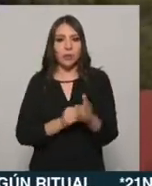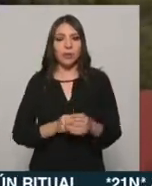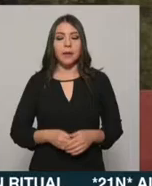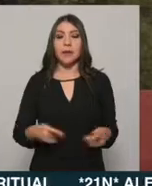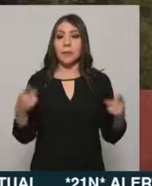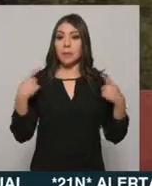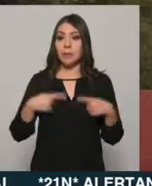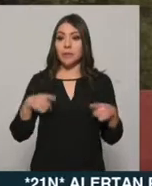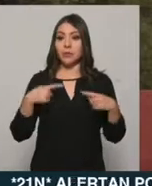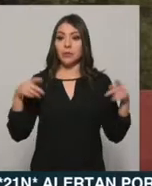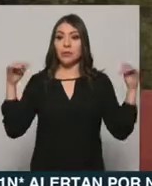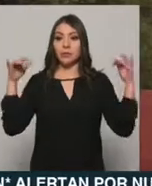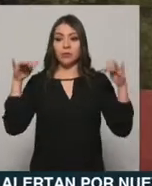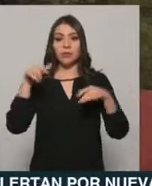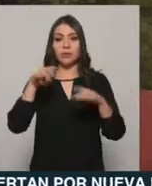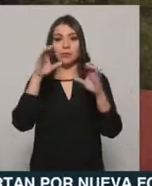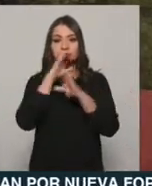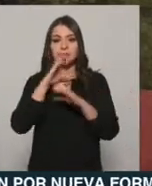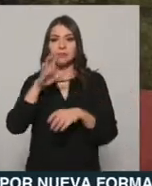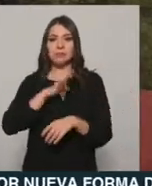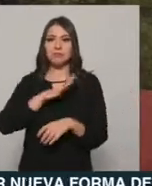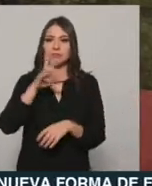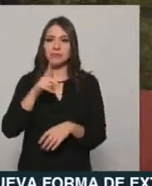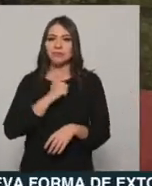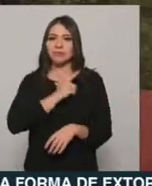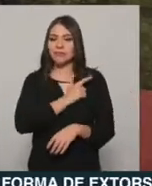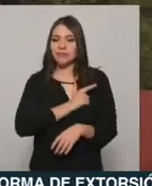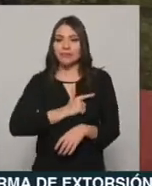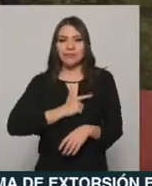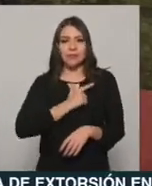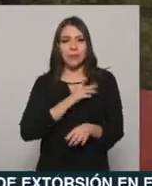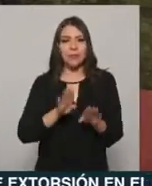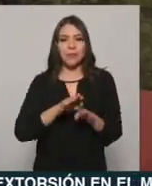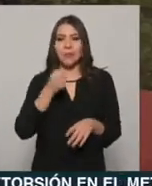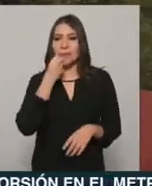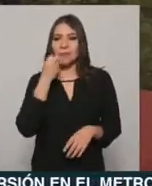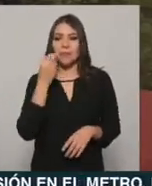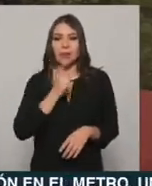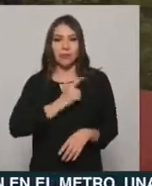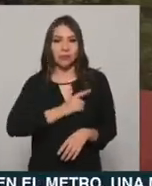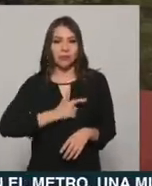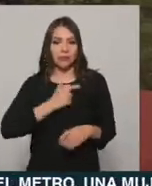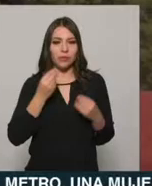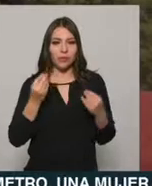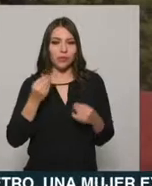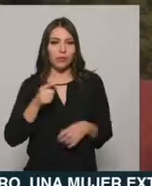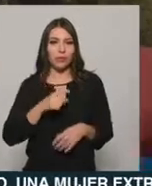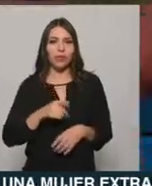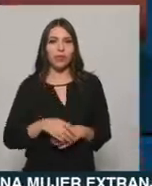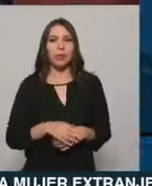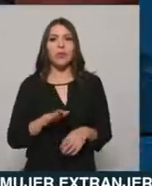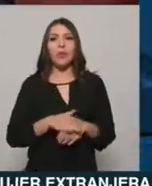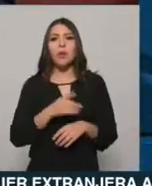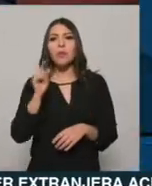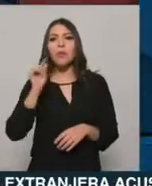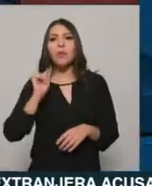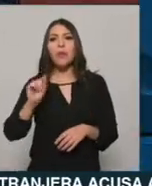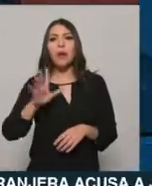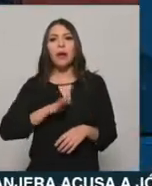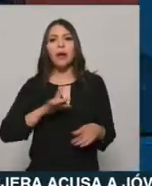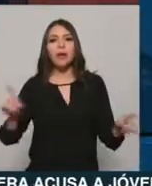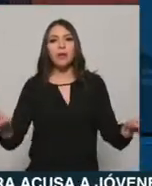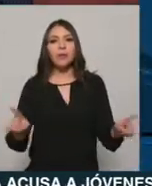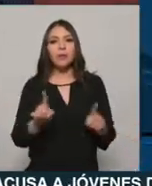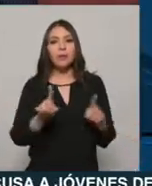gente que asista a este concierto se va a llevar una gratísima sorpresa porque, bueno, es poco común encontrar orquestas